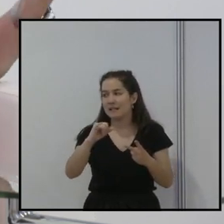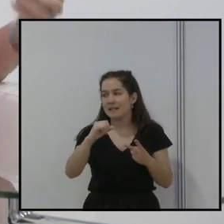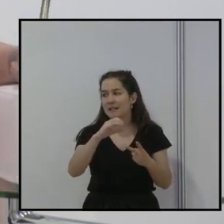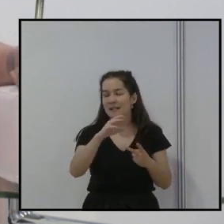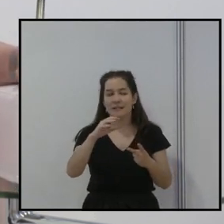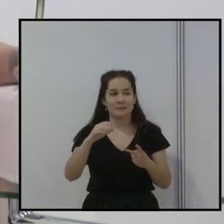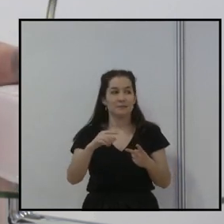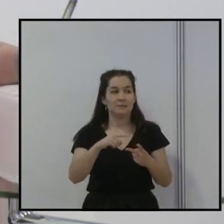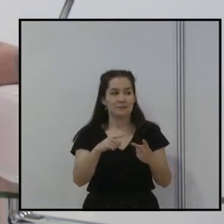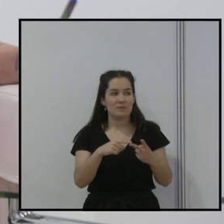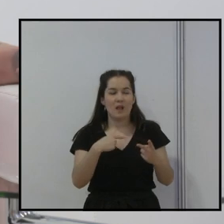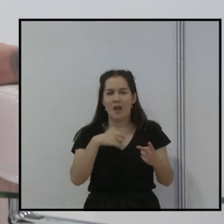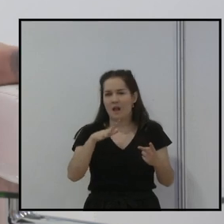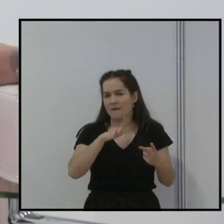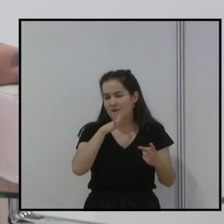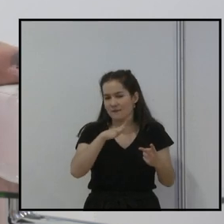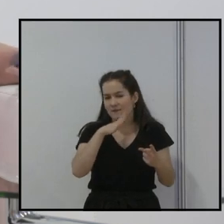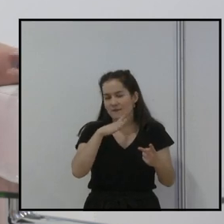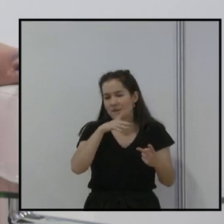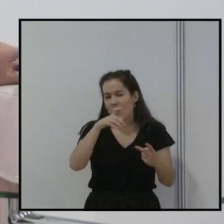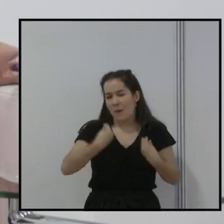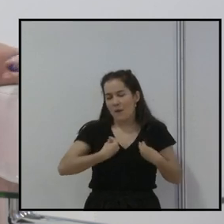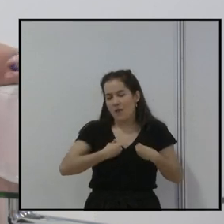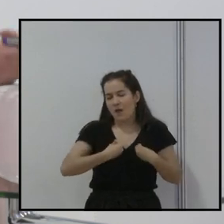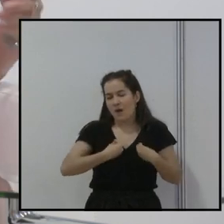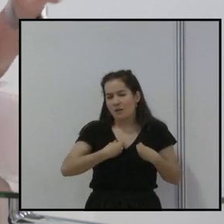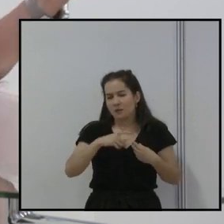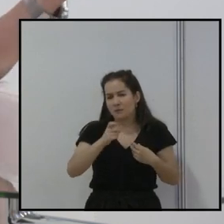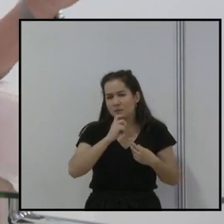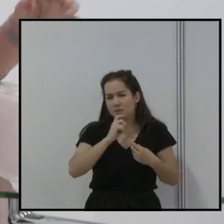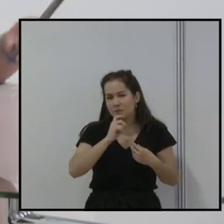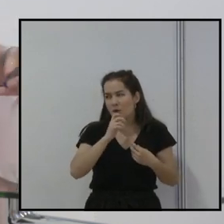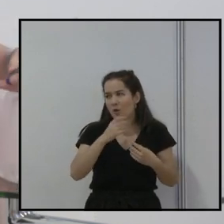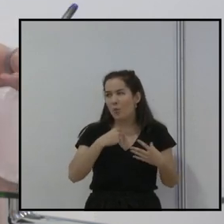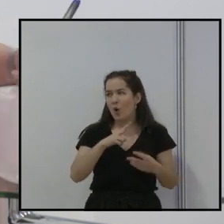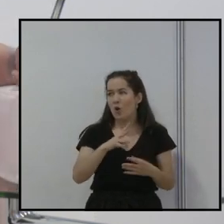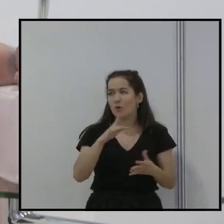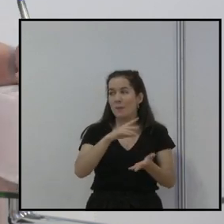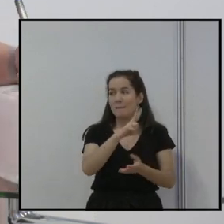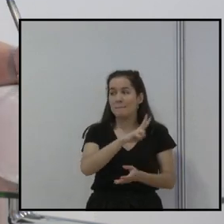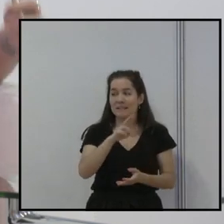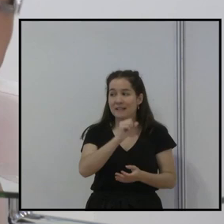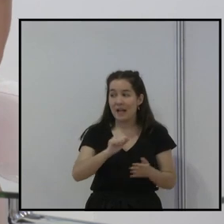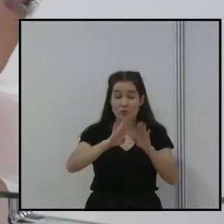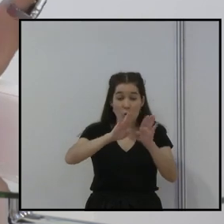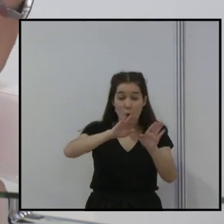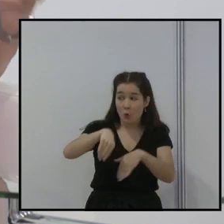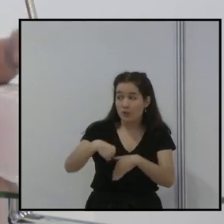también muy difícil, porque terminó siendo una ermitaña los 20 últimos años de su vida sin salir de la